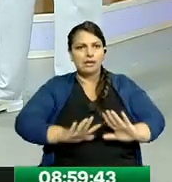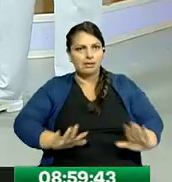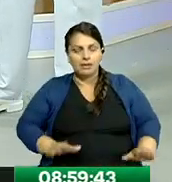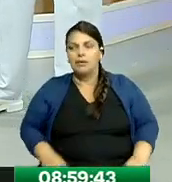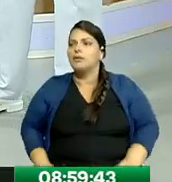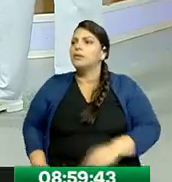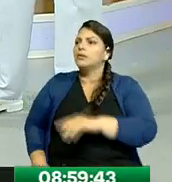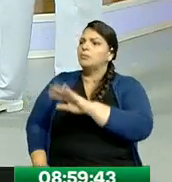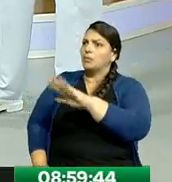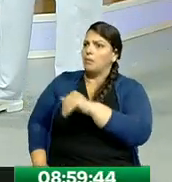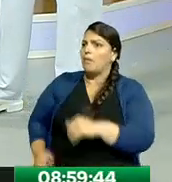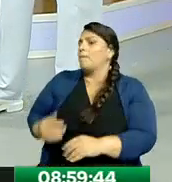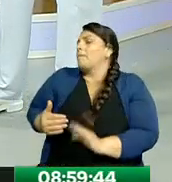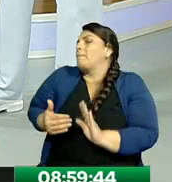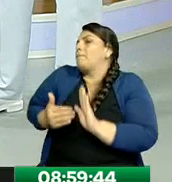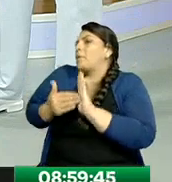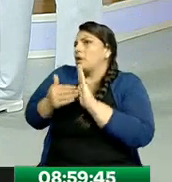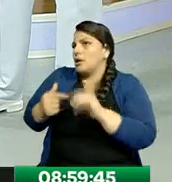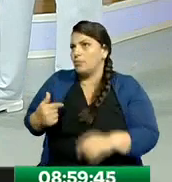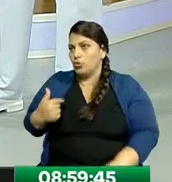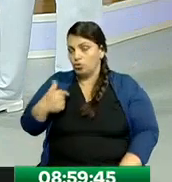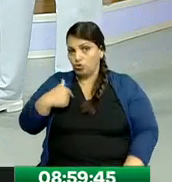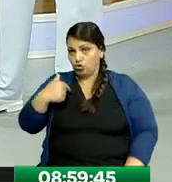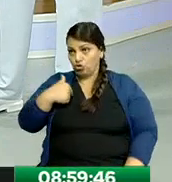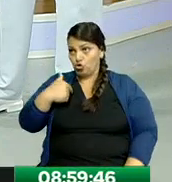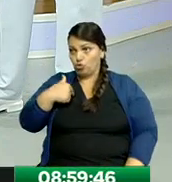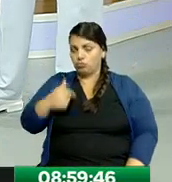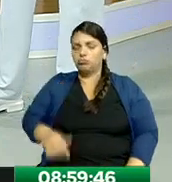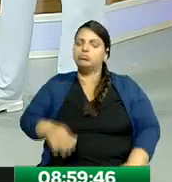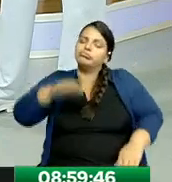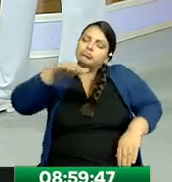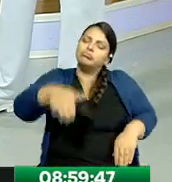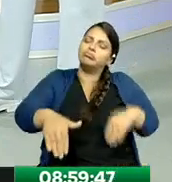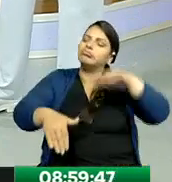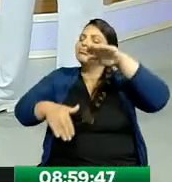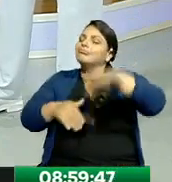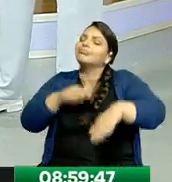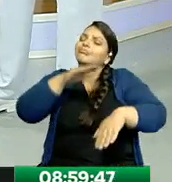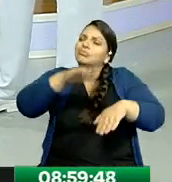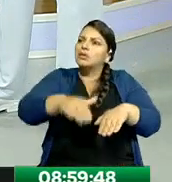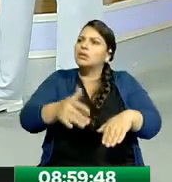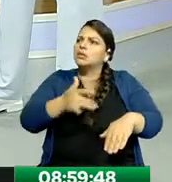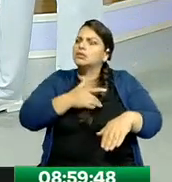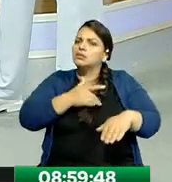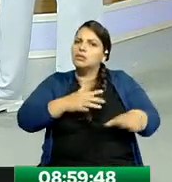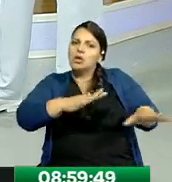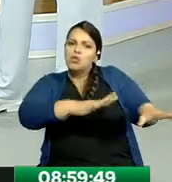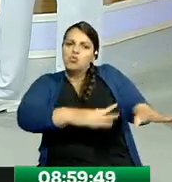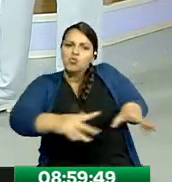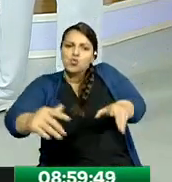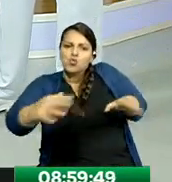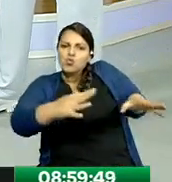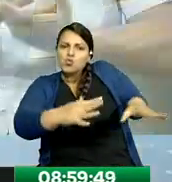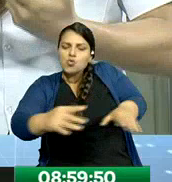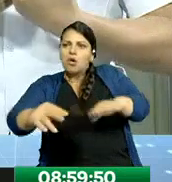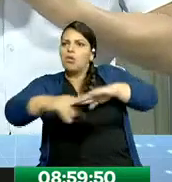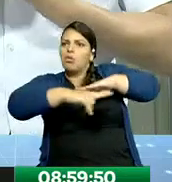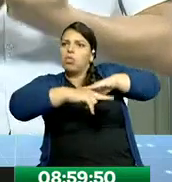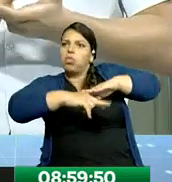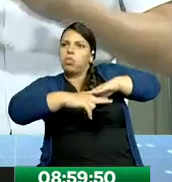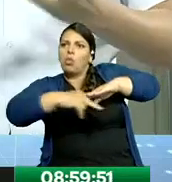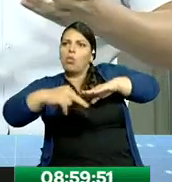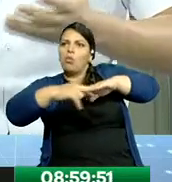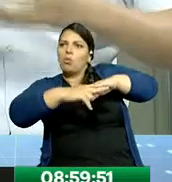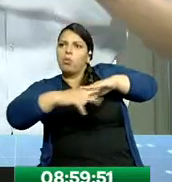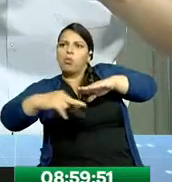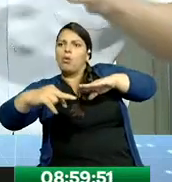¿yo puedo actuar de forma inmediata para salvar mi vida, precautelarla? Claro, en ese sentido, la ciudadanía por lo general